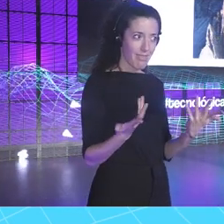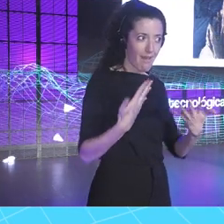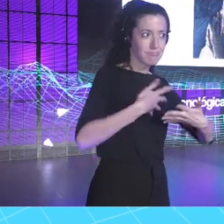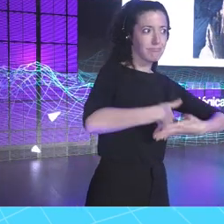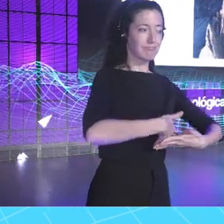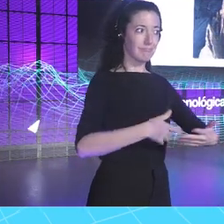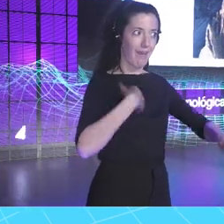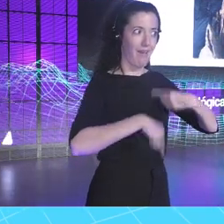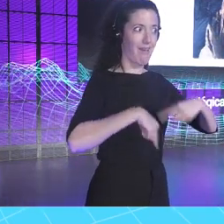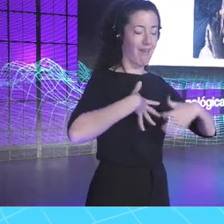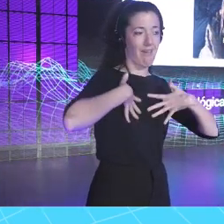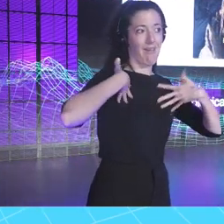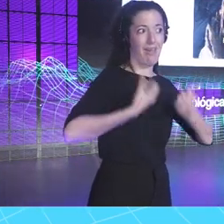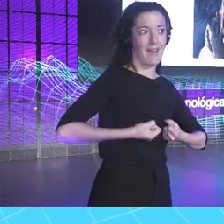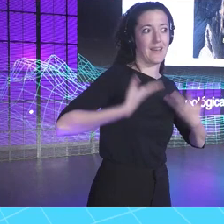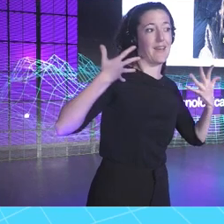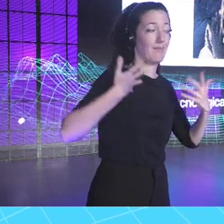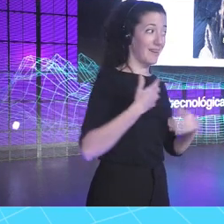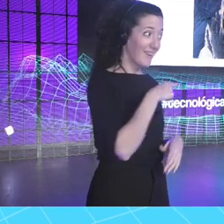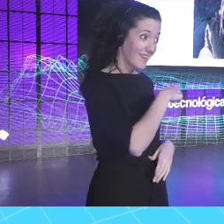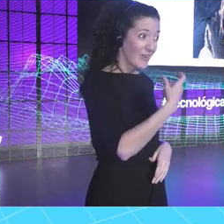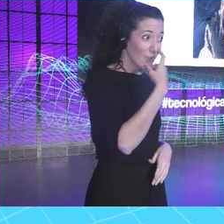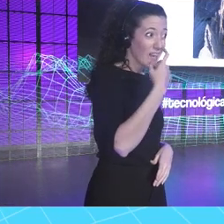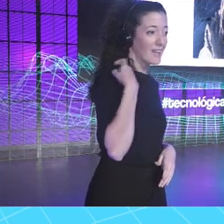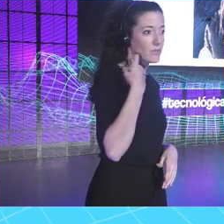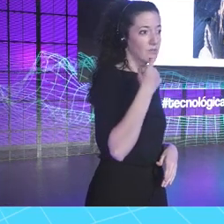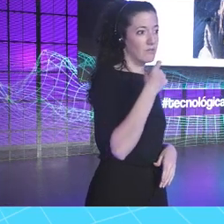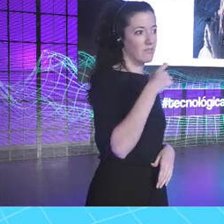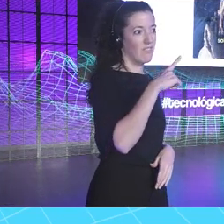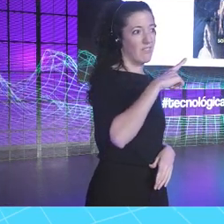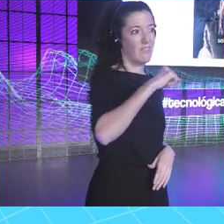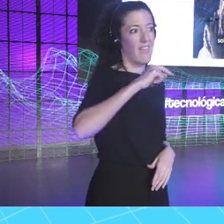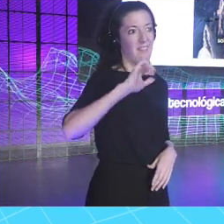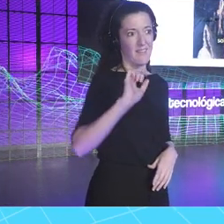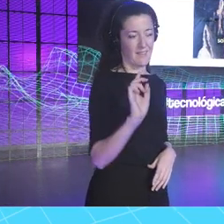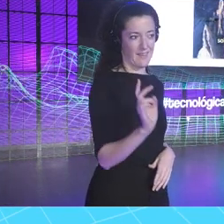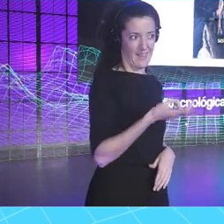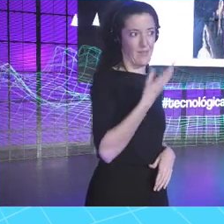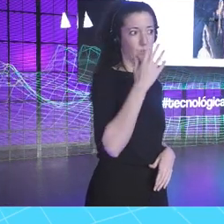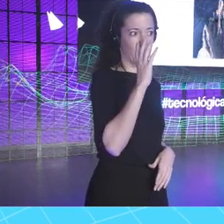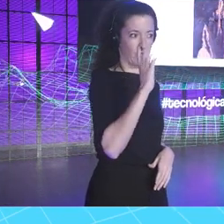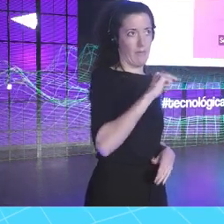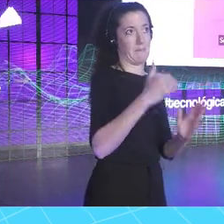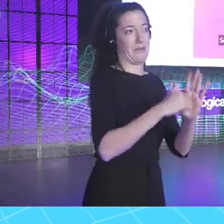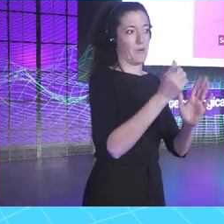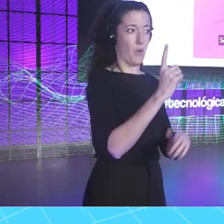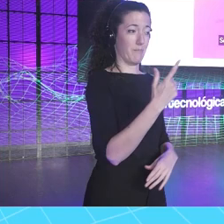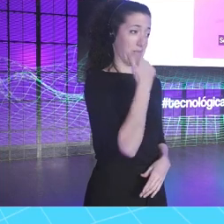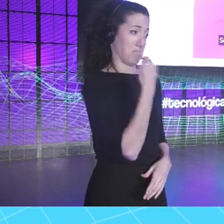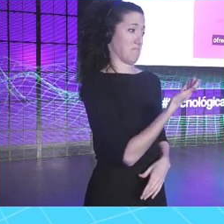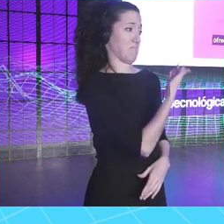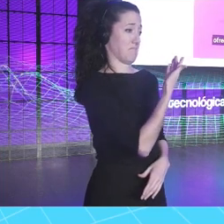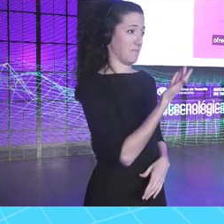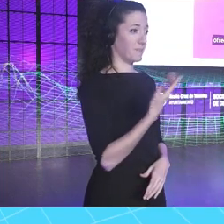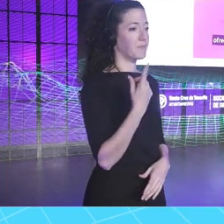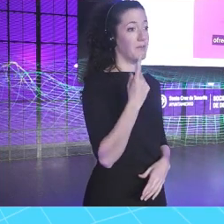tus venas el tema es que esto hace un año nos hubiera costado 100 euros no no 100.000 Pero qué quieres que os diga somos unas tartas